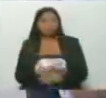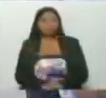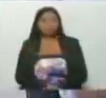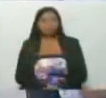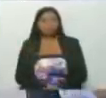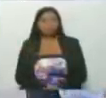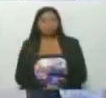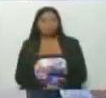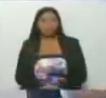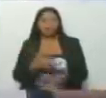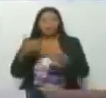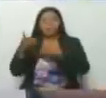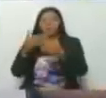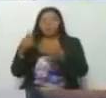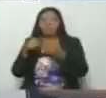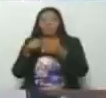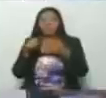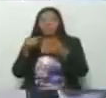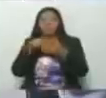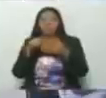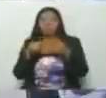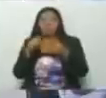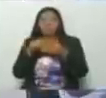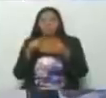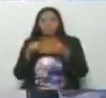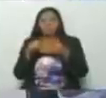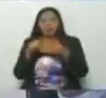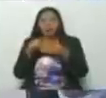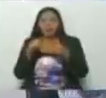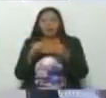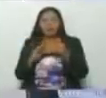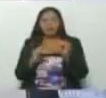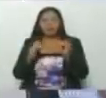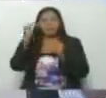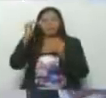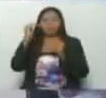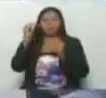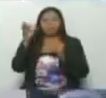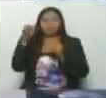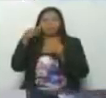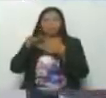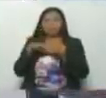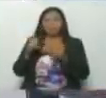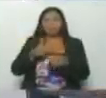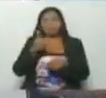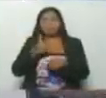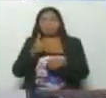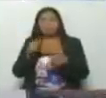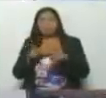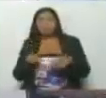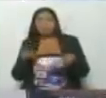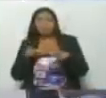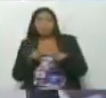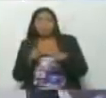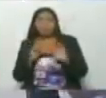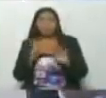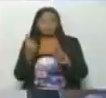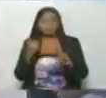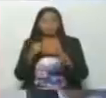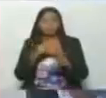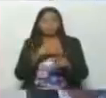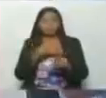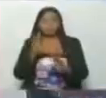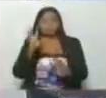la interacción de dos factores para que haya aumento salarial en cualquier sociedad y en cualquier noción tiene que haber